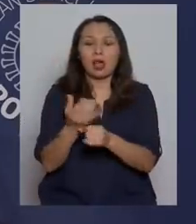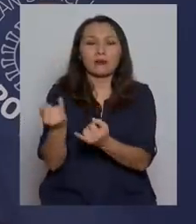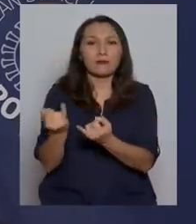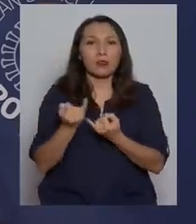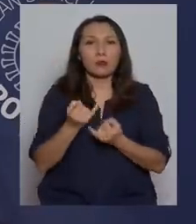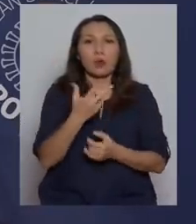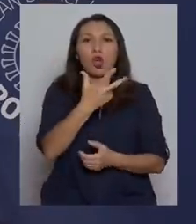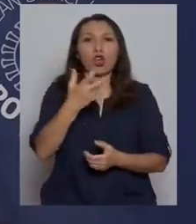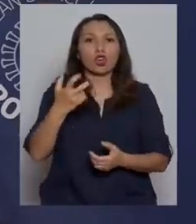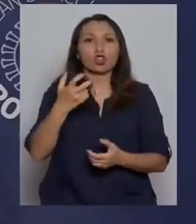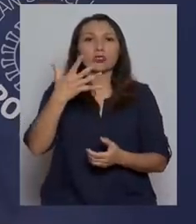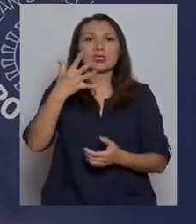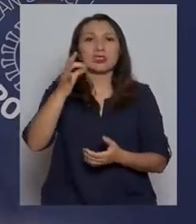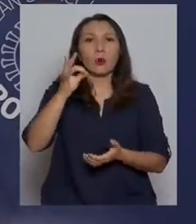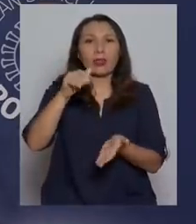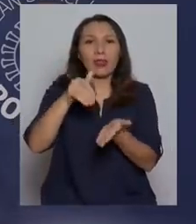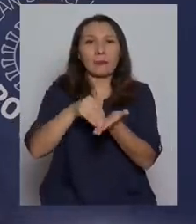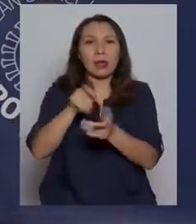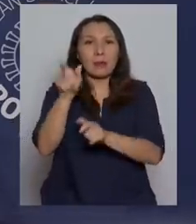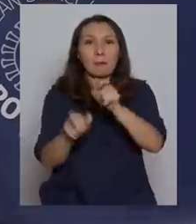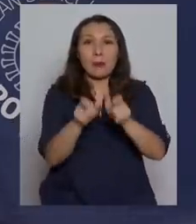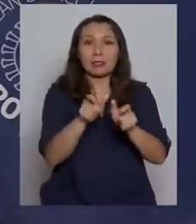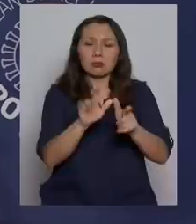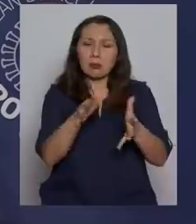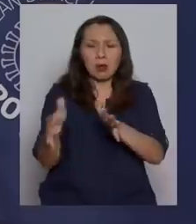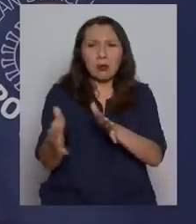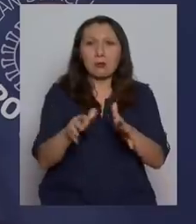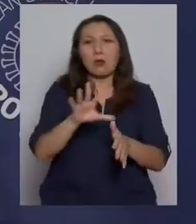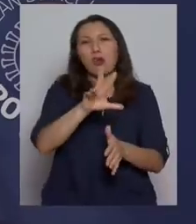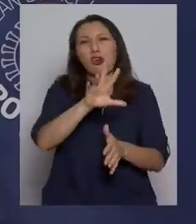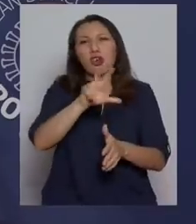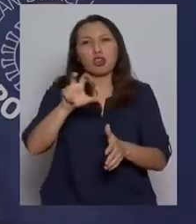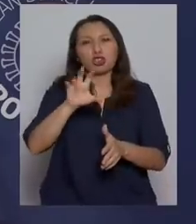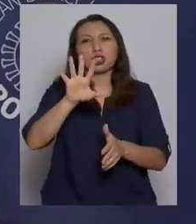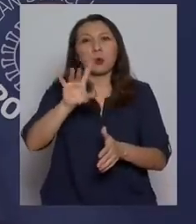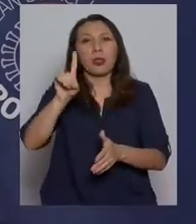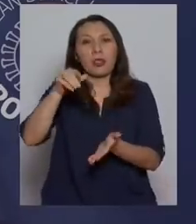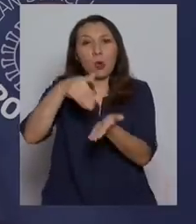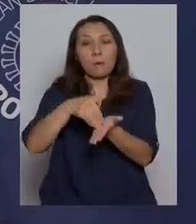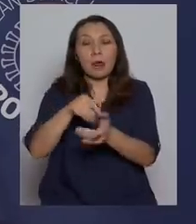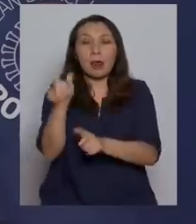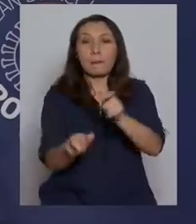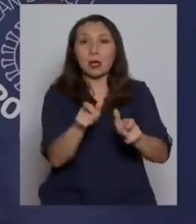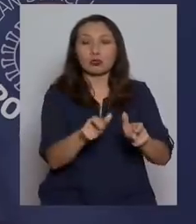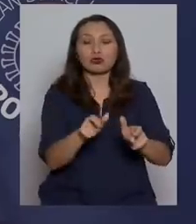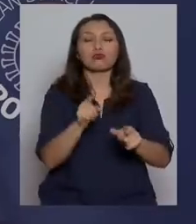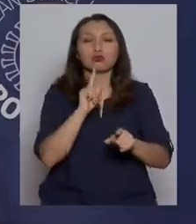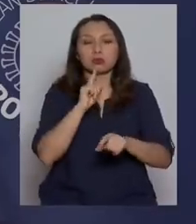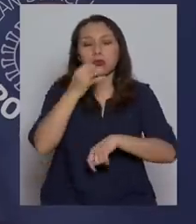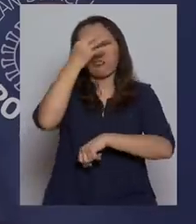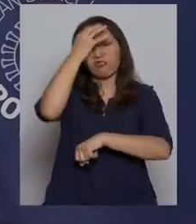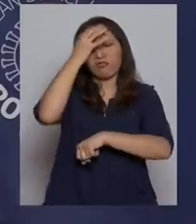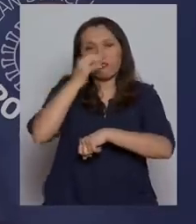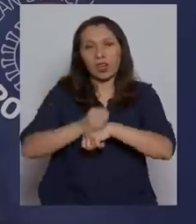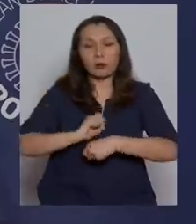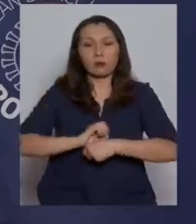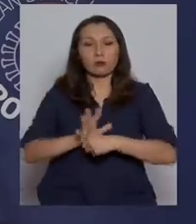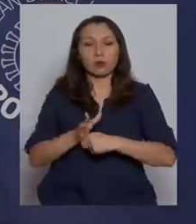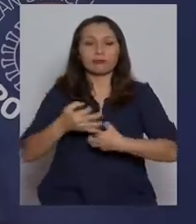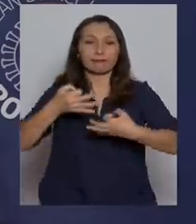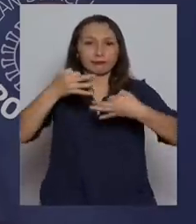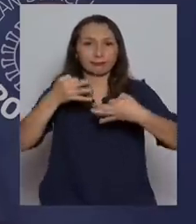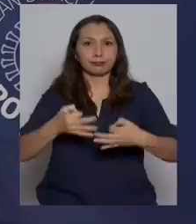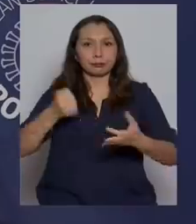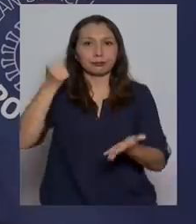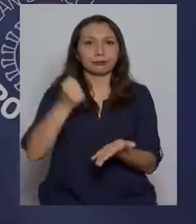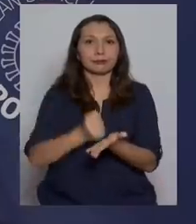reportan 850.000 personas, un poco más, 851.000 personas que han enfermado y se han